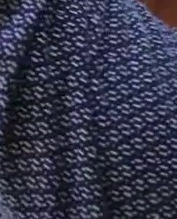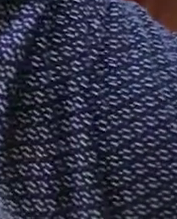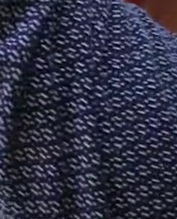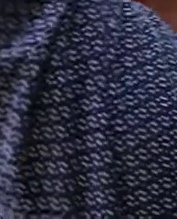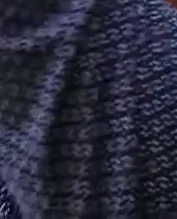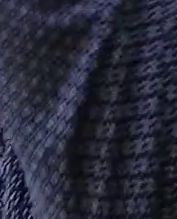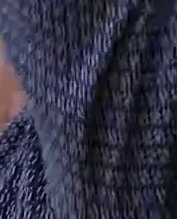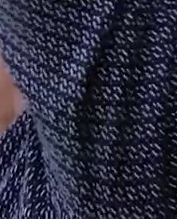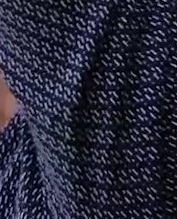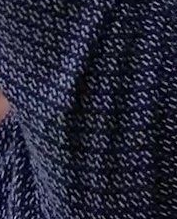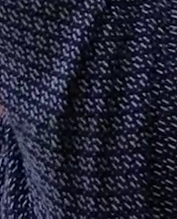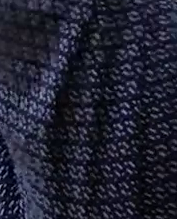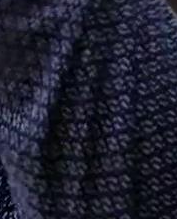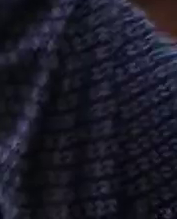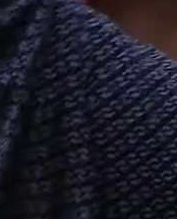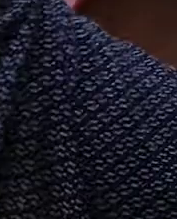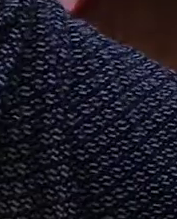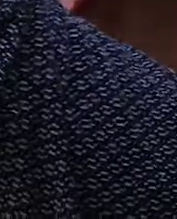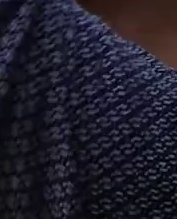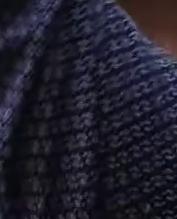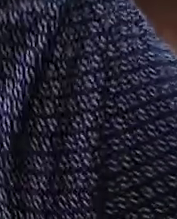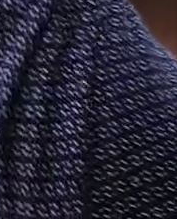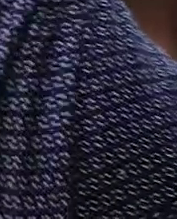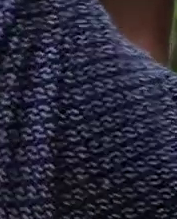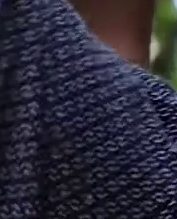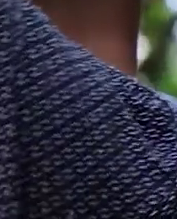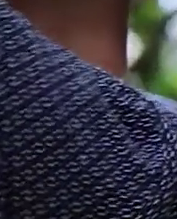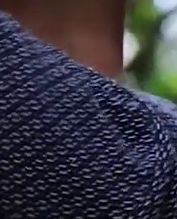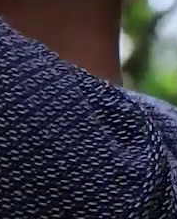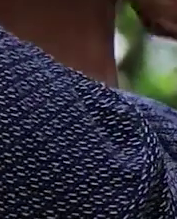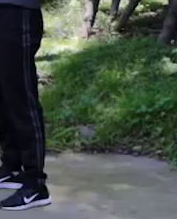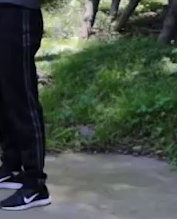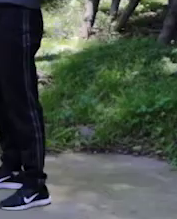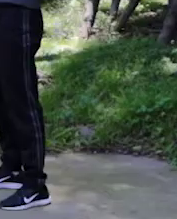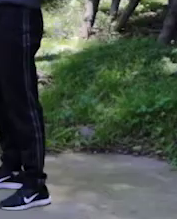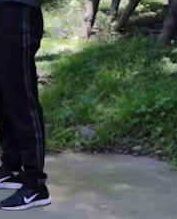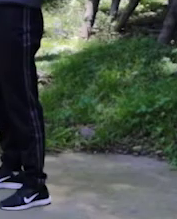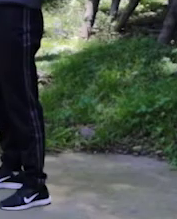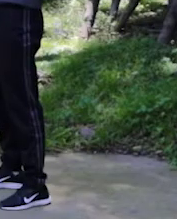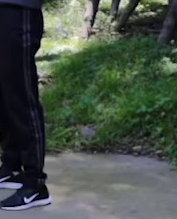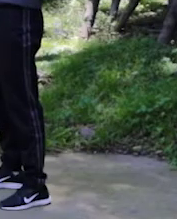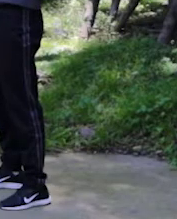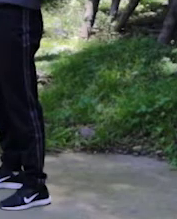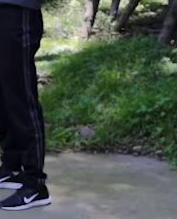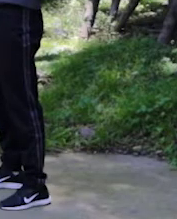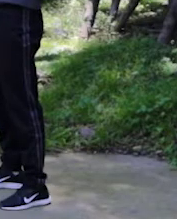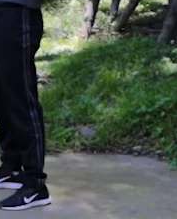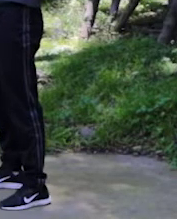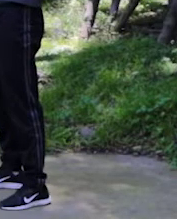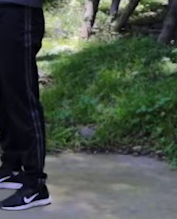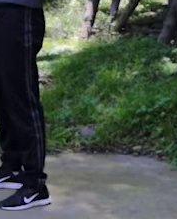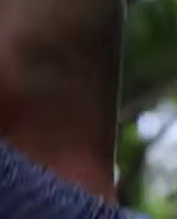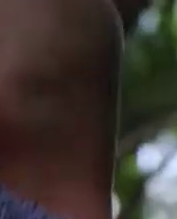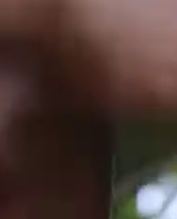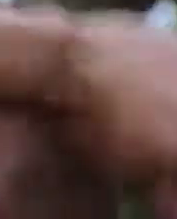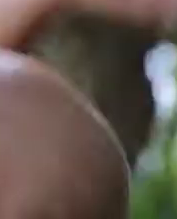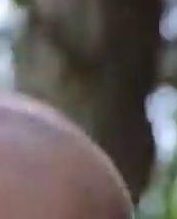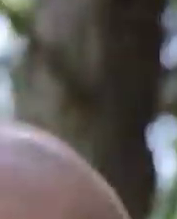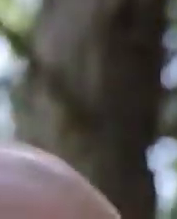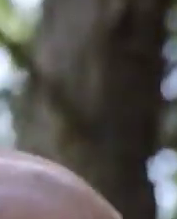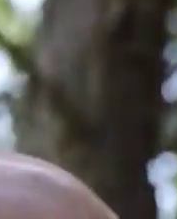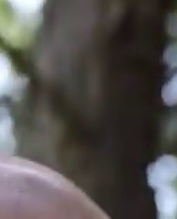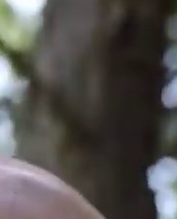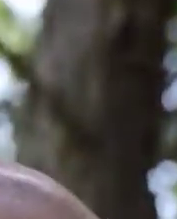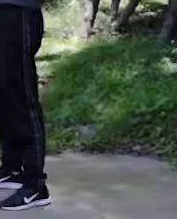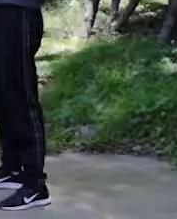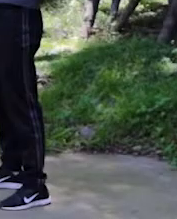como si quisiéramos alcanzar el cielo. Venga, uno, eso, perfecto. Con fuerza, que se vea. Bien, Yair,